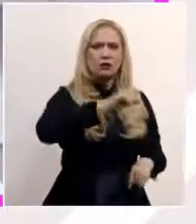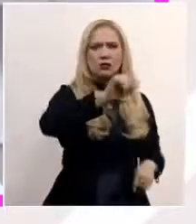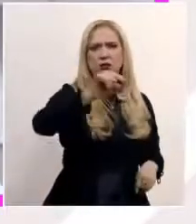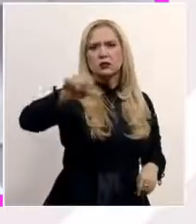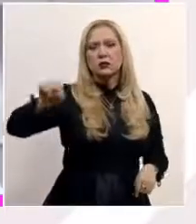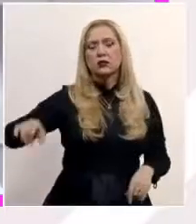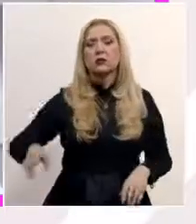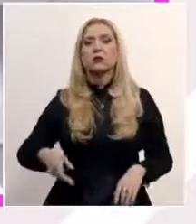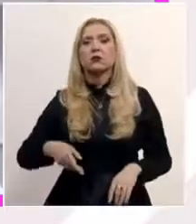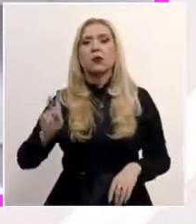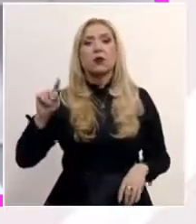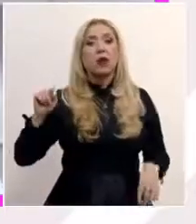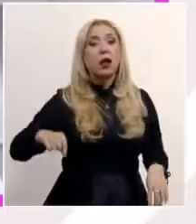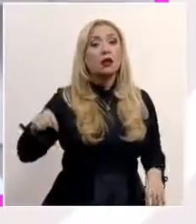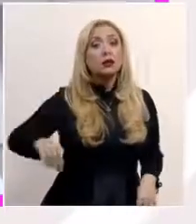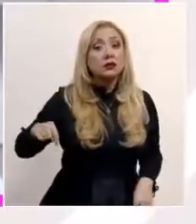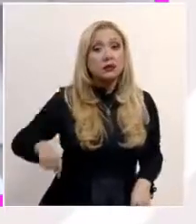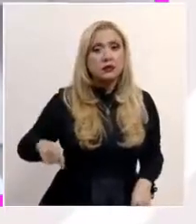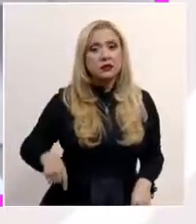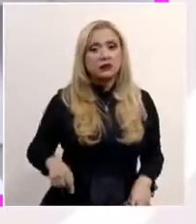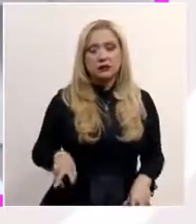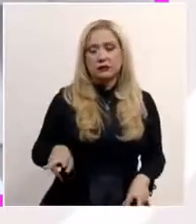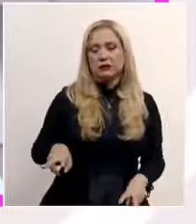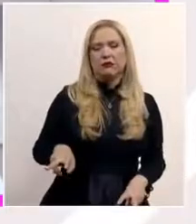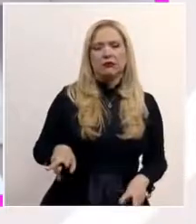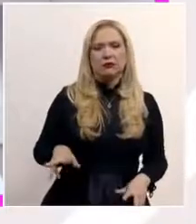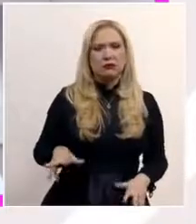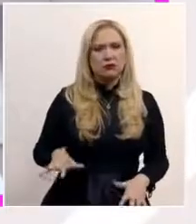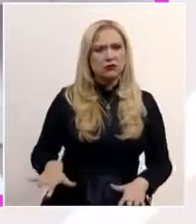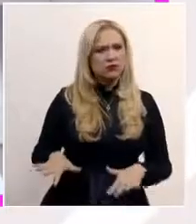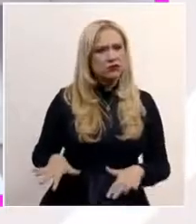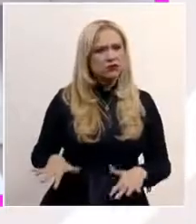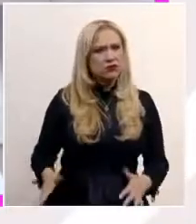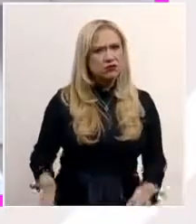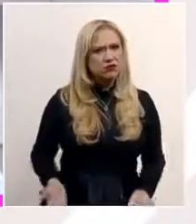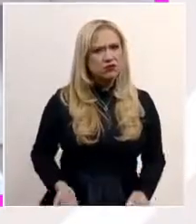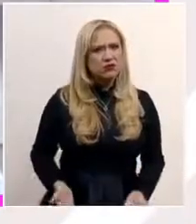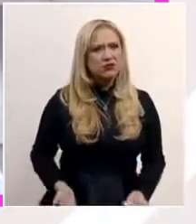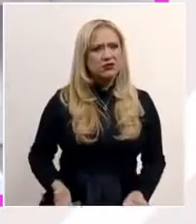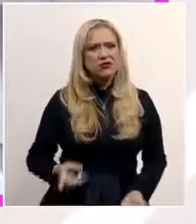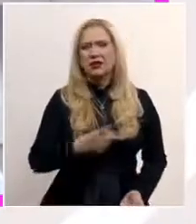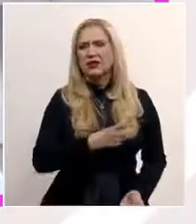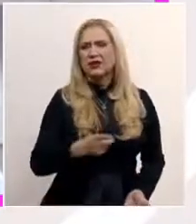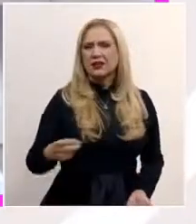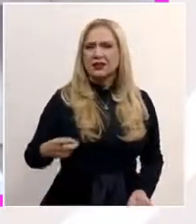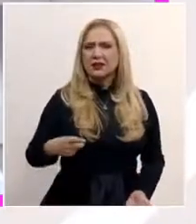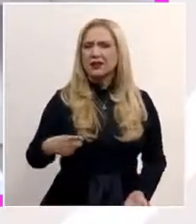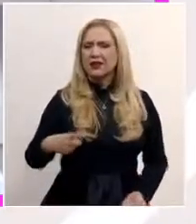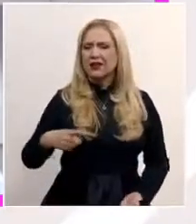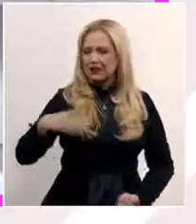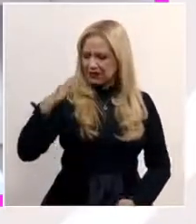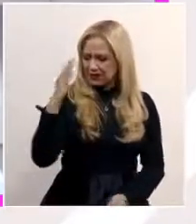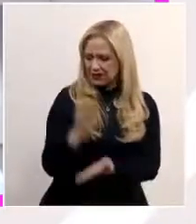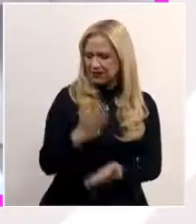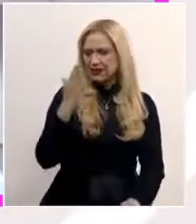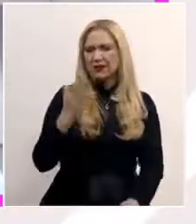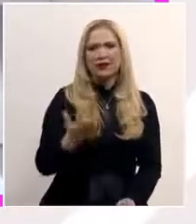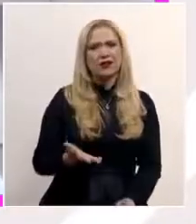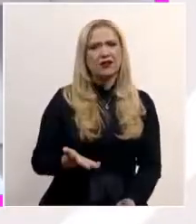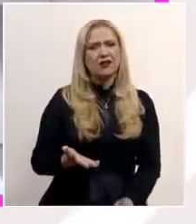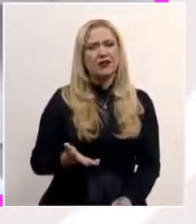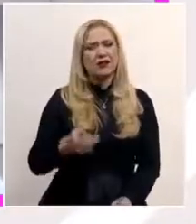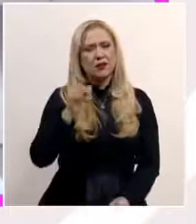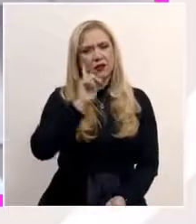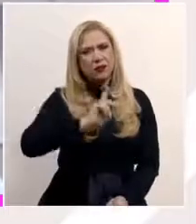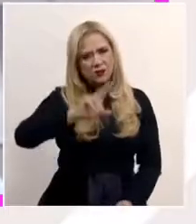por esto, o sea, es algo que vemos que no puede seguir, ¿no? O sea, y